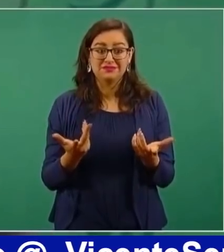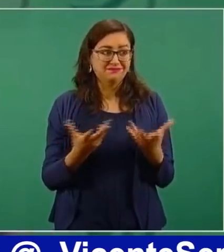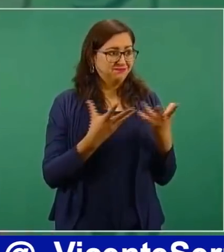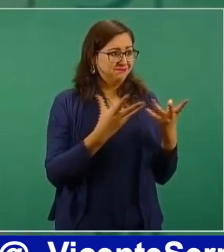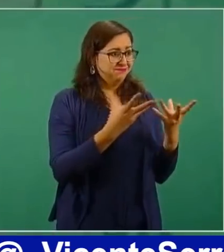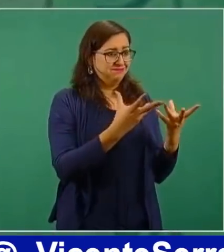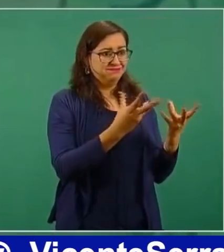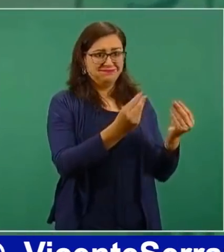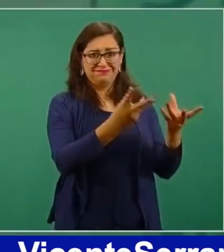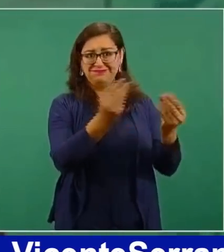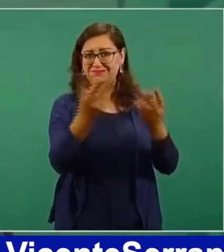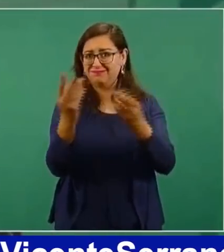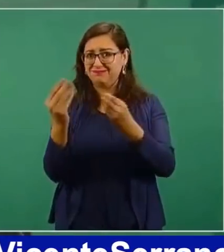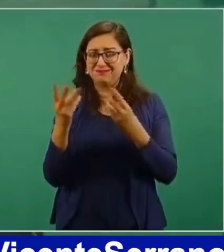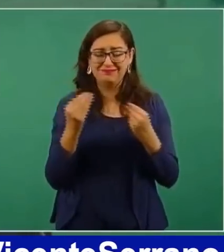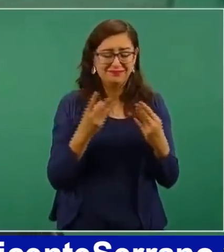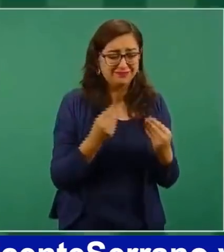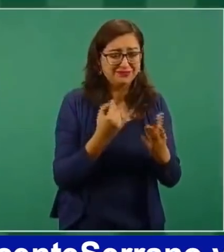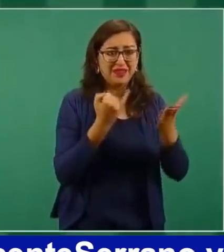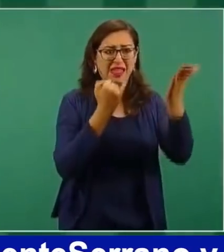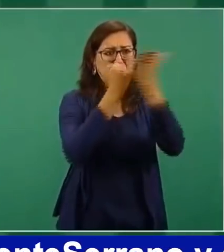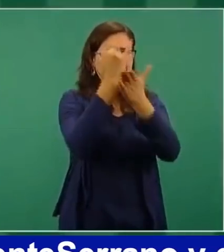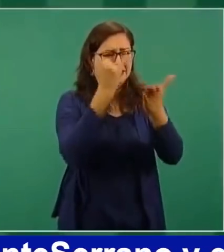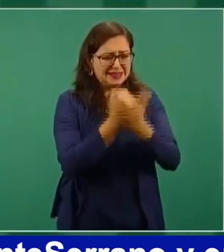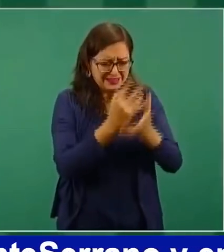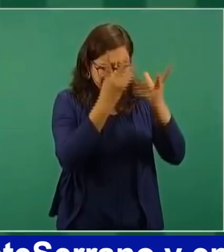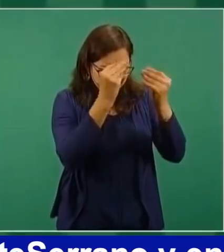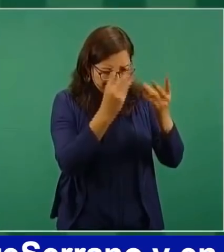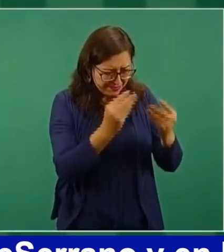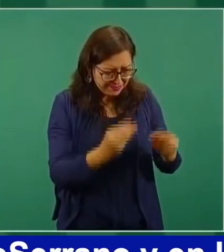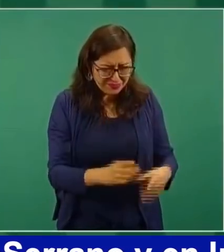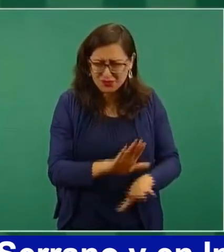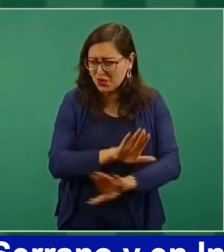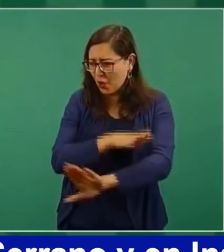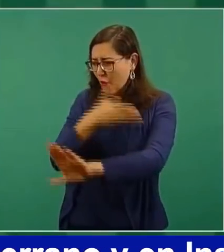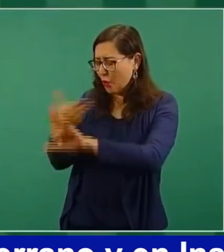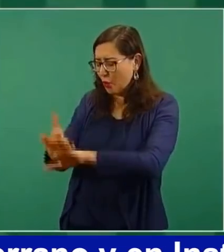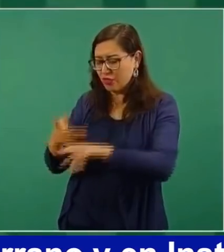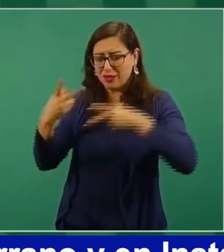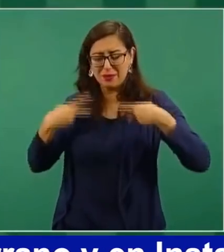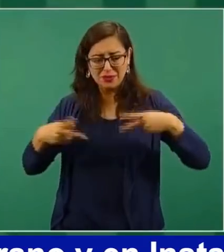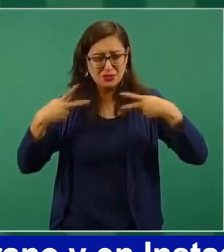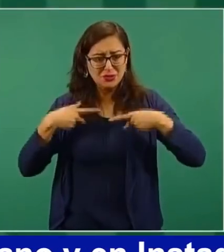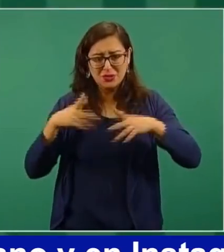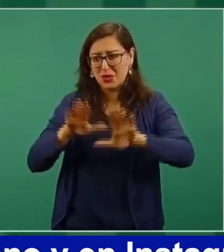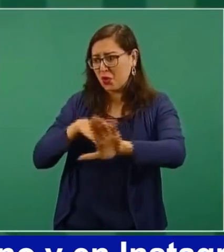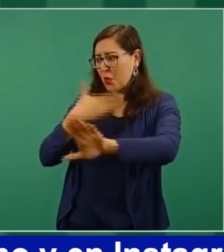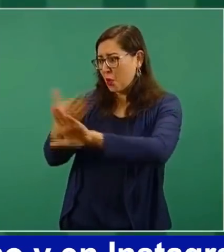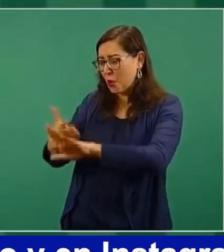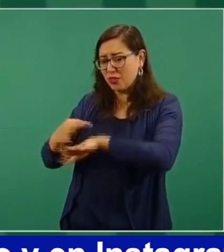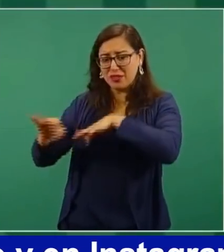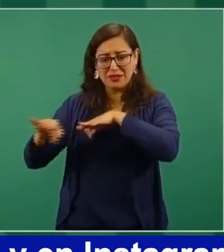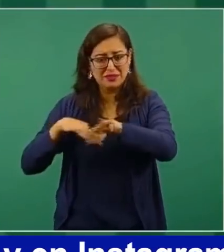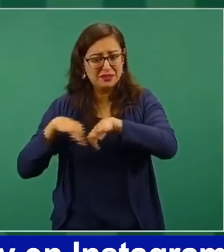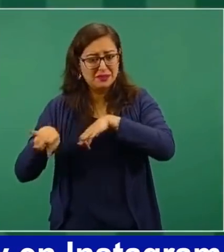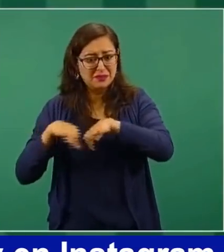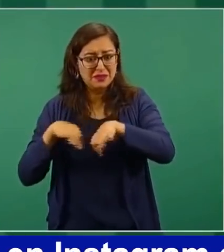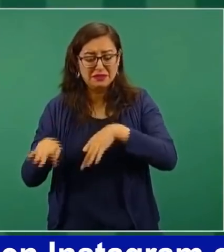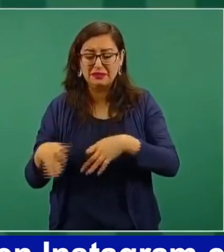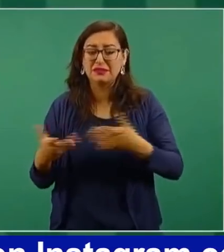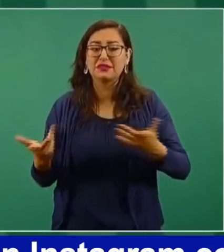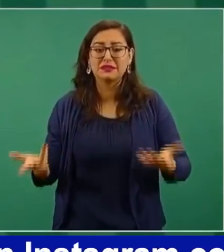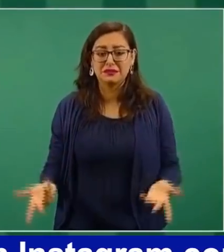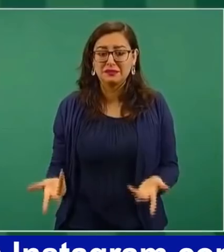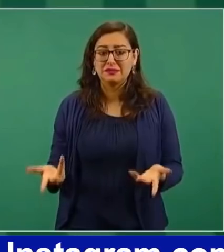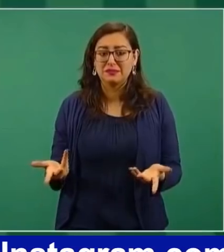hicieron en contra del pueblo y de los trabajadores, y en especial o en específico o en